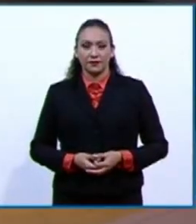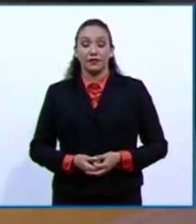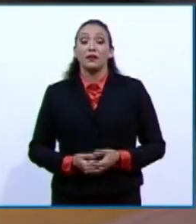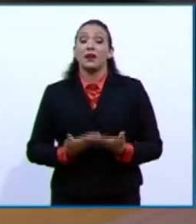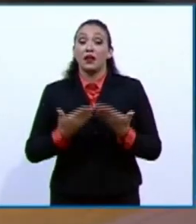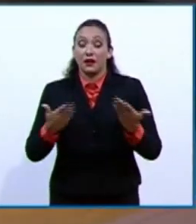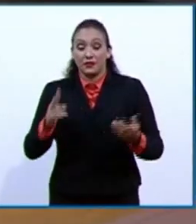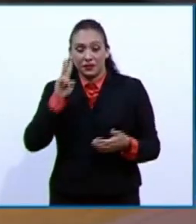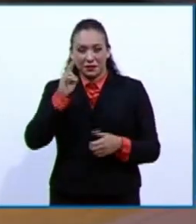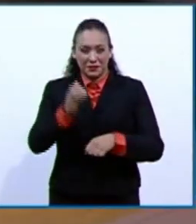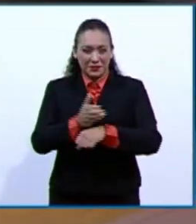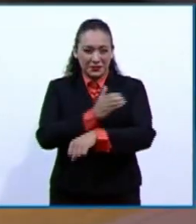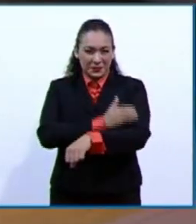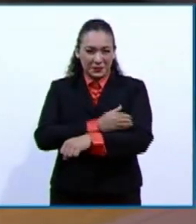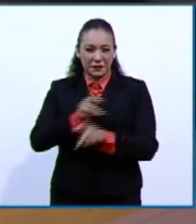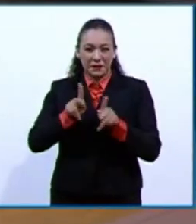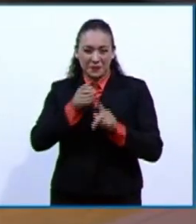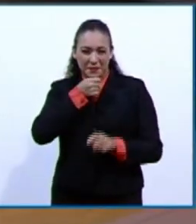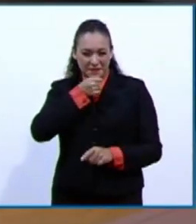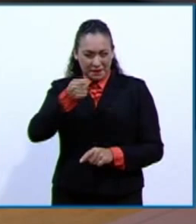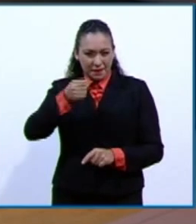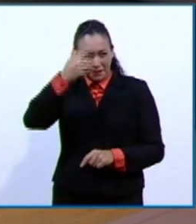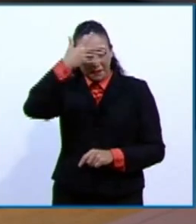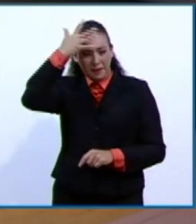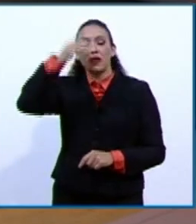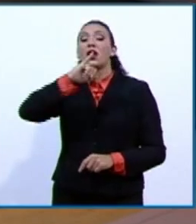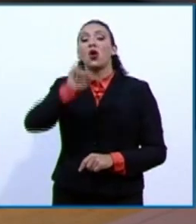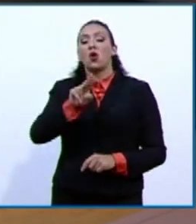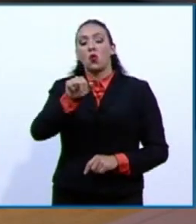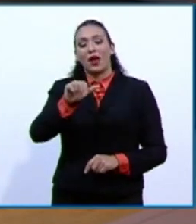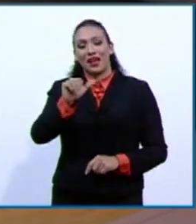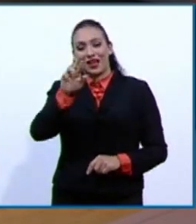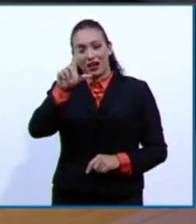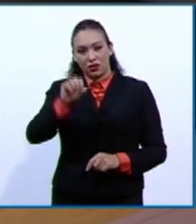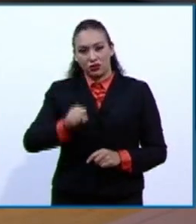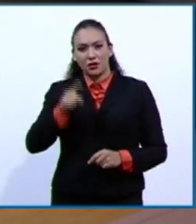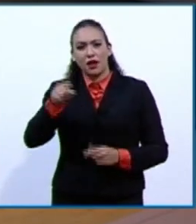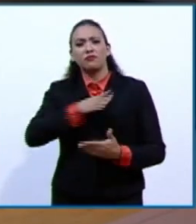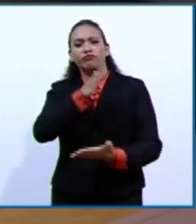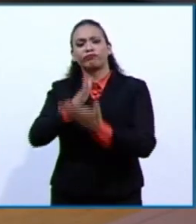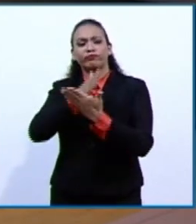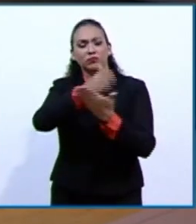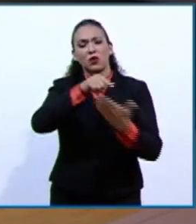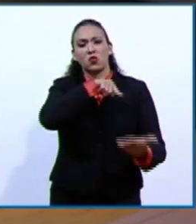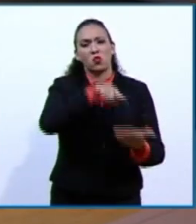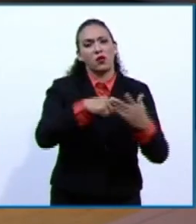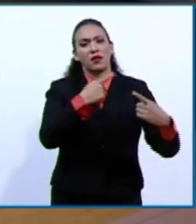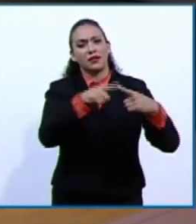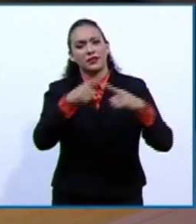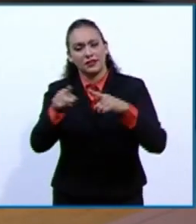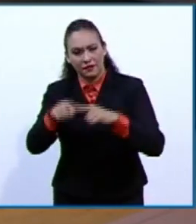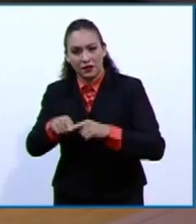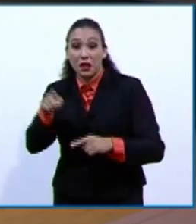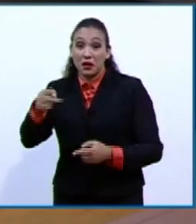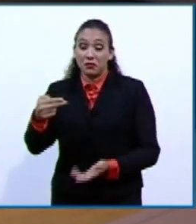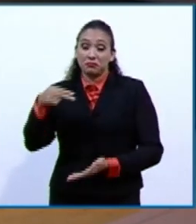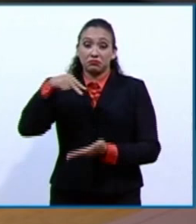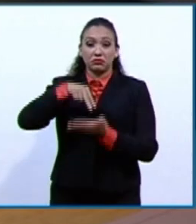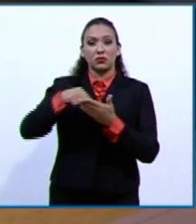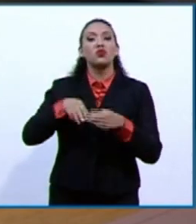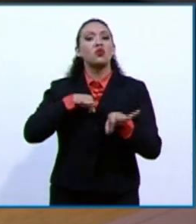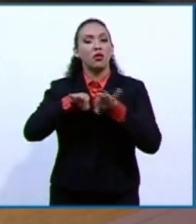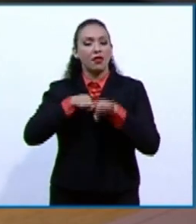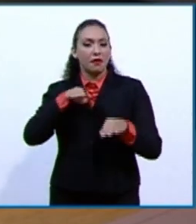Ahora es momento de enlazarnos con nuestro compañero Juan Carlos González, quien ha recorrido diversas sedes del Poder Judicial en las que se mantiene la suspensión